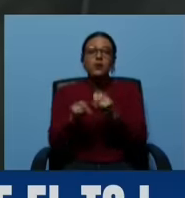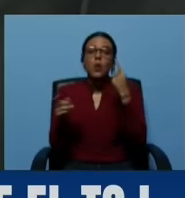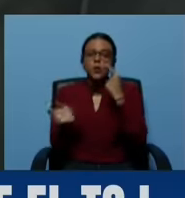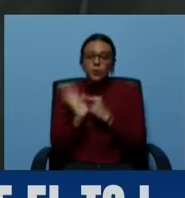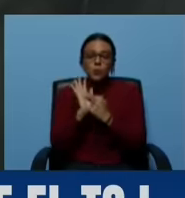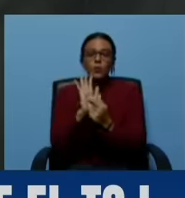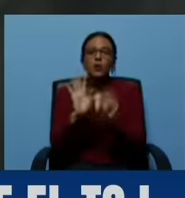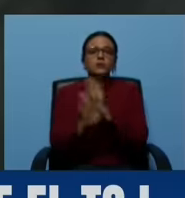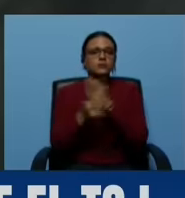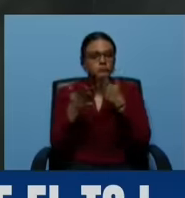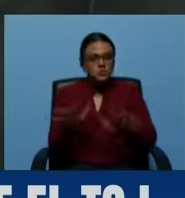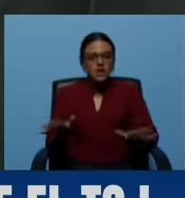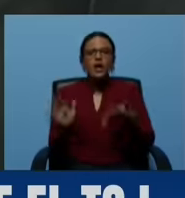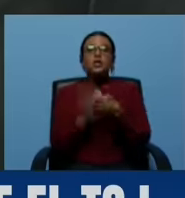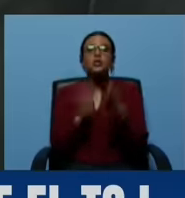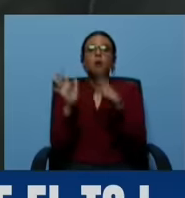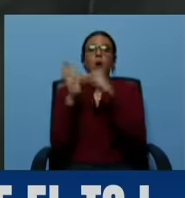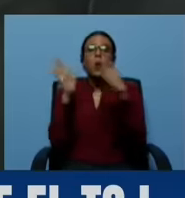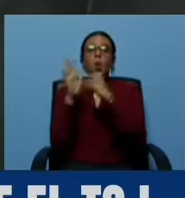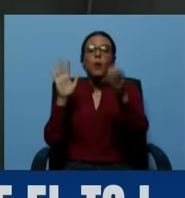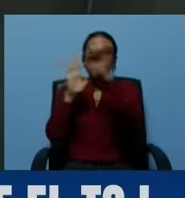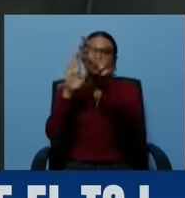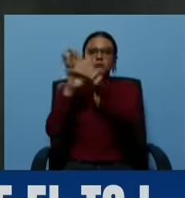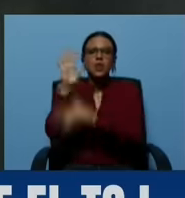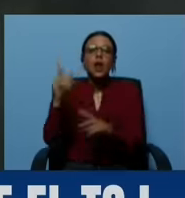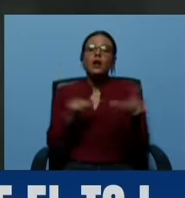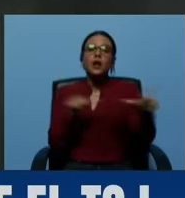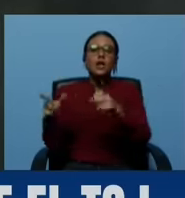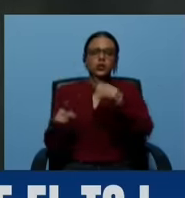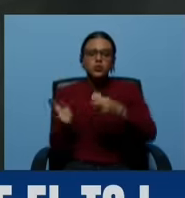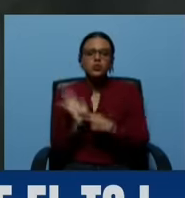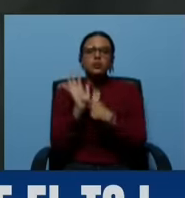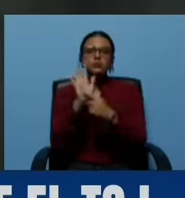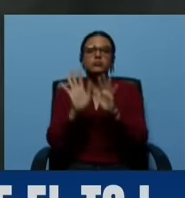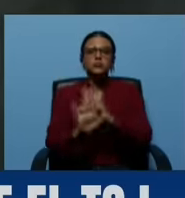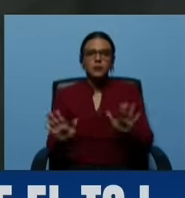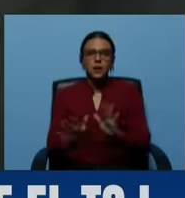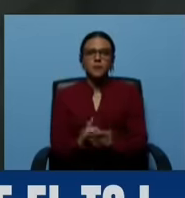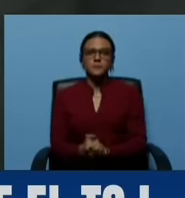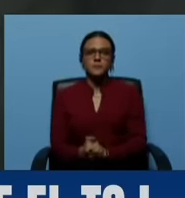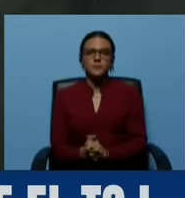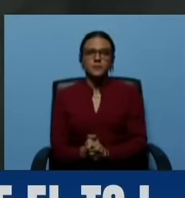presentación de copias de actas. Ahora,